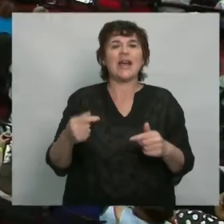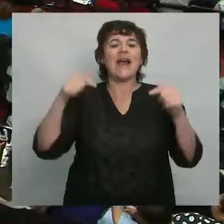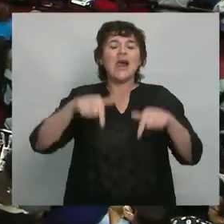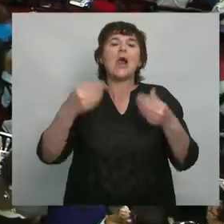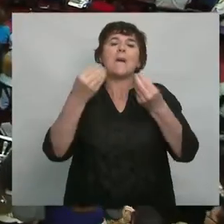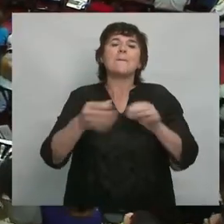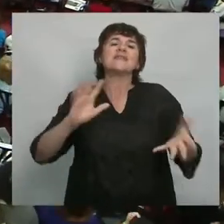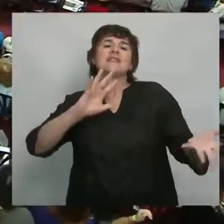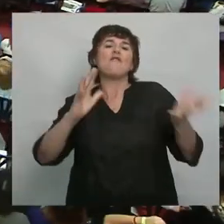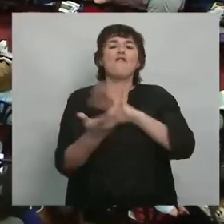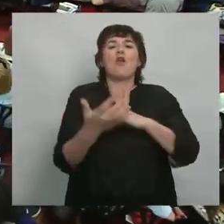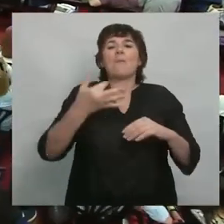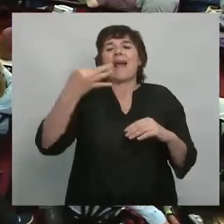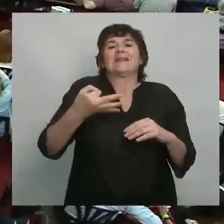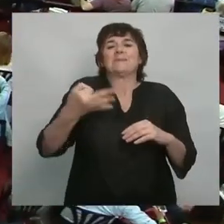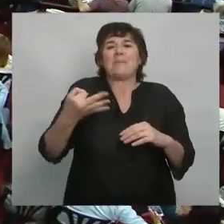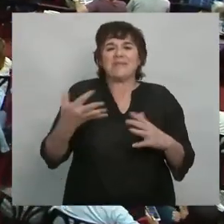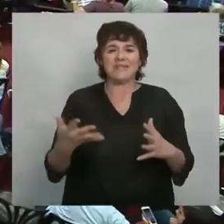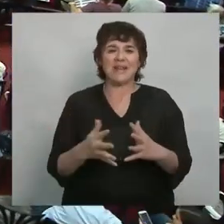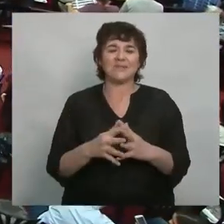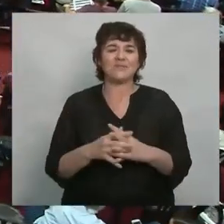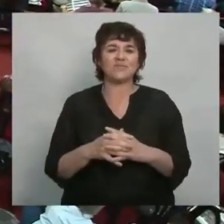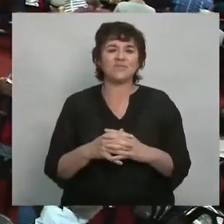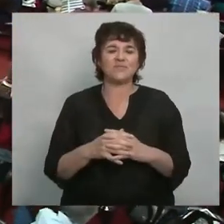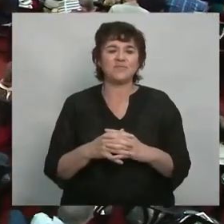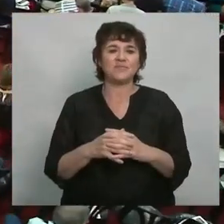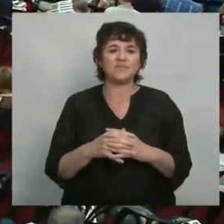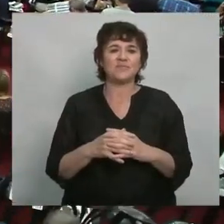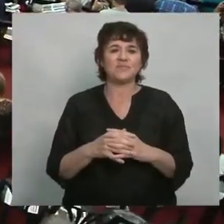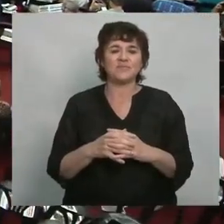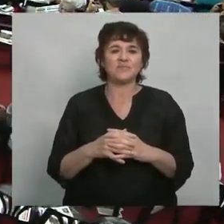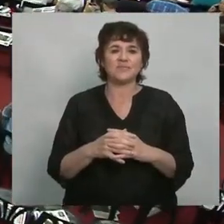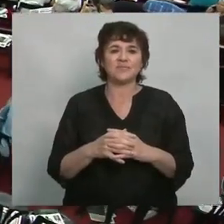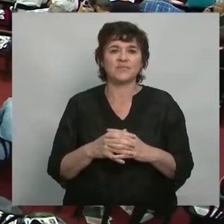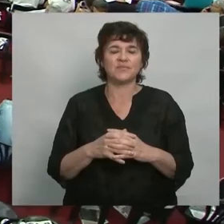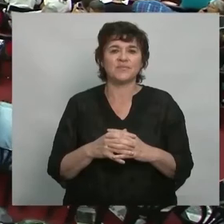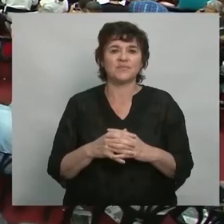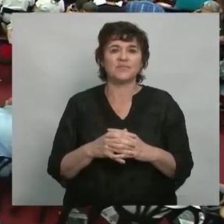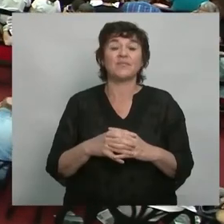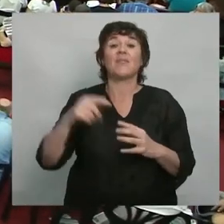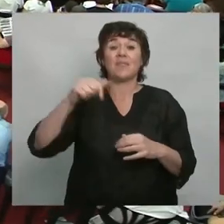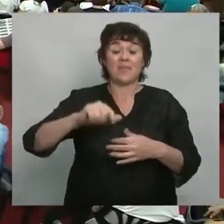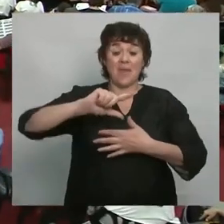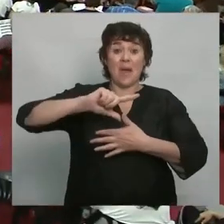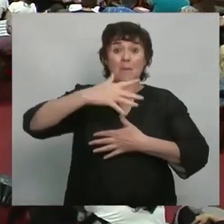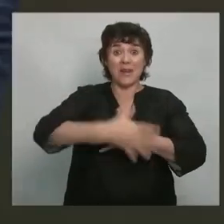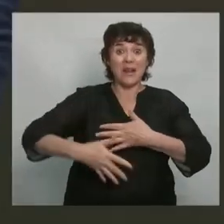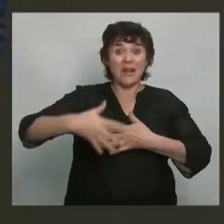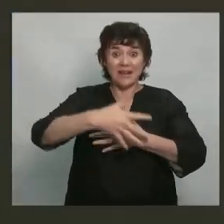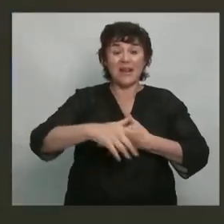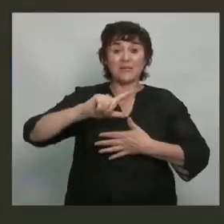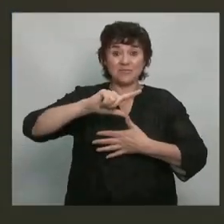Porque América Latina ha